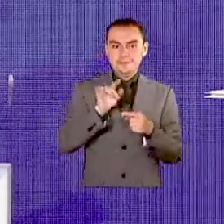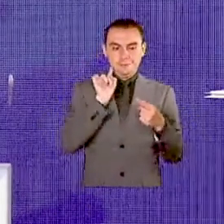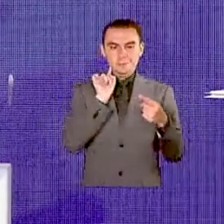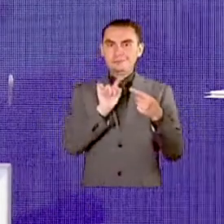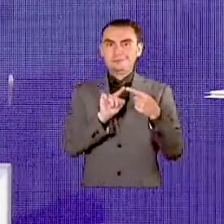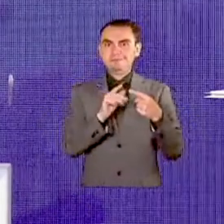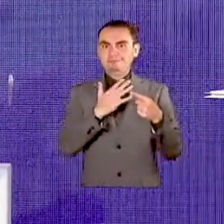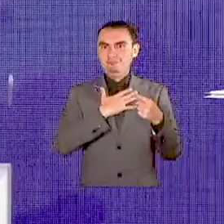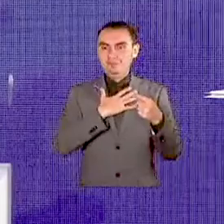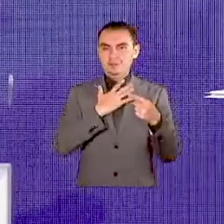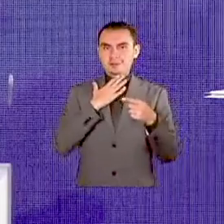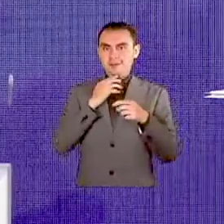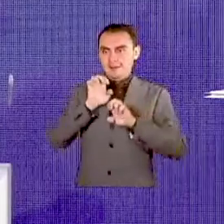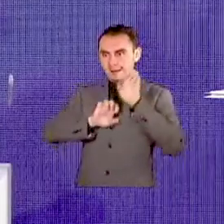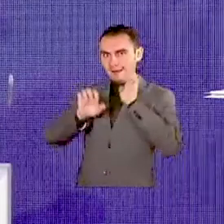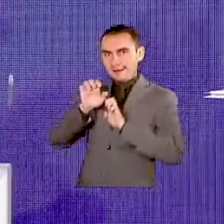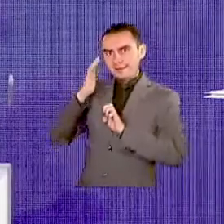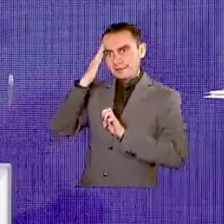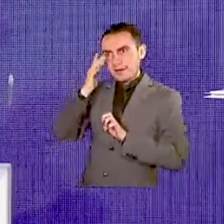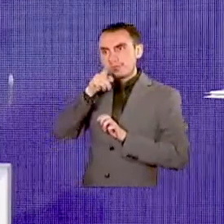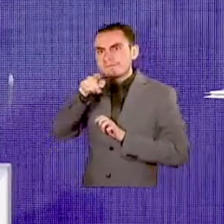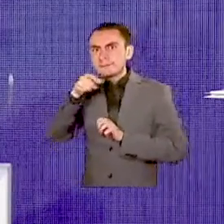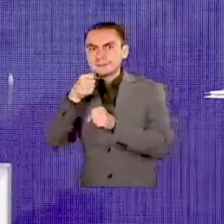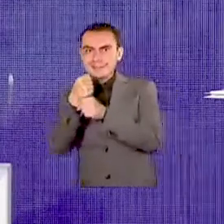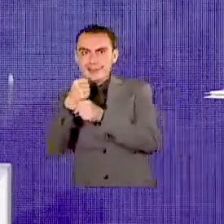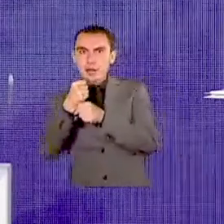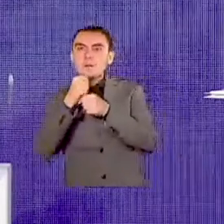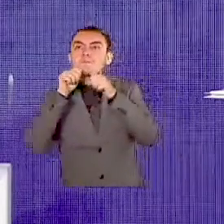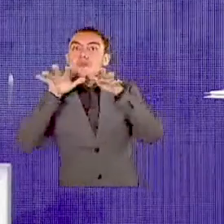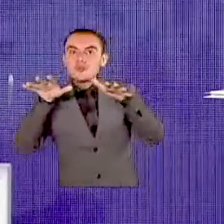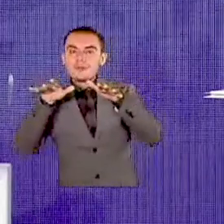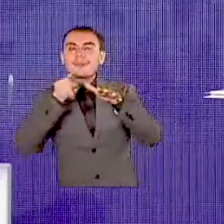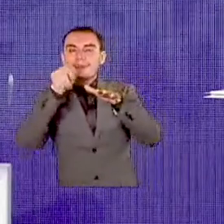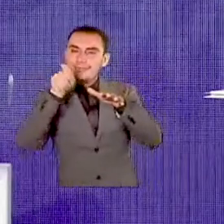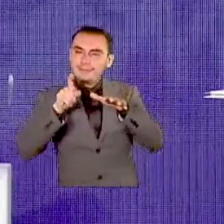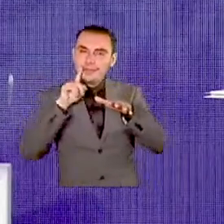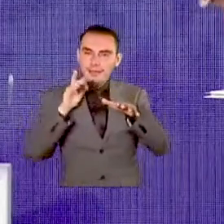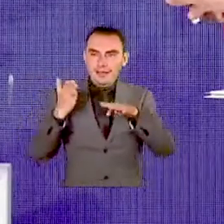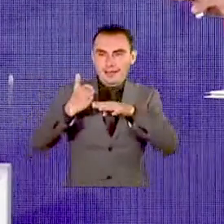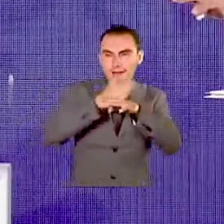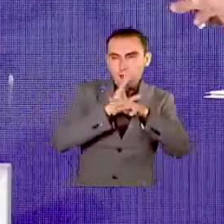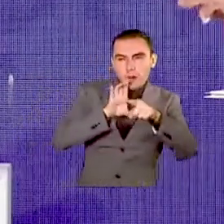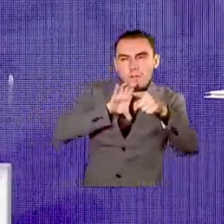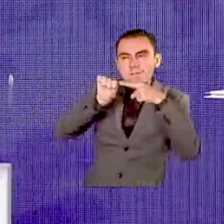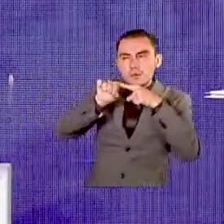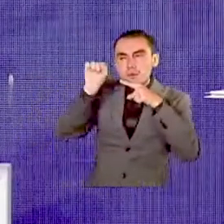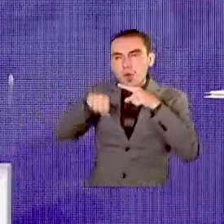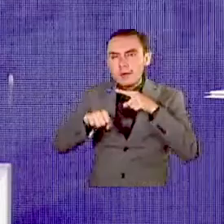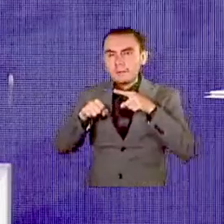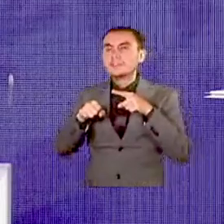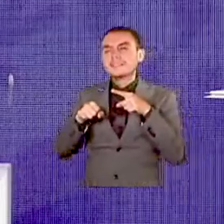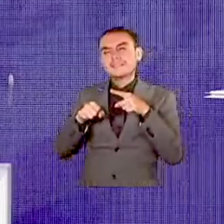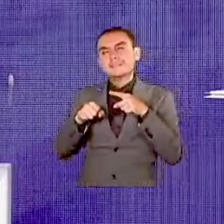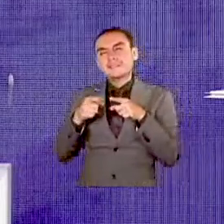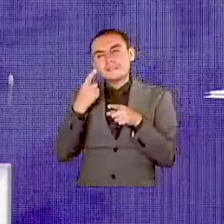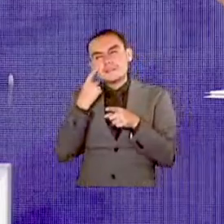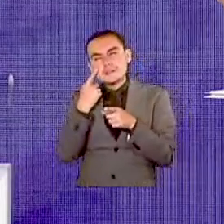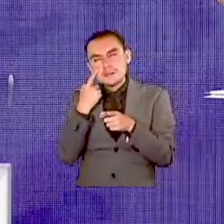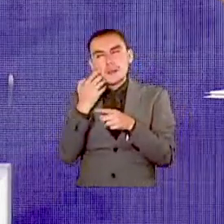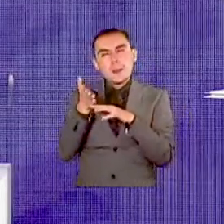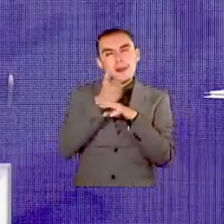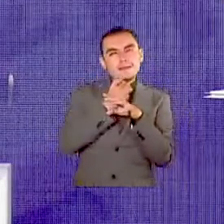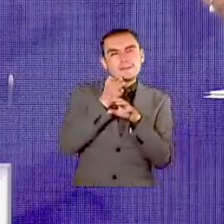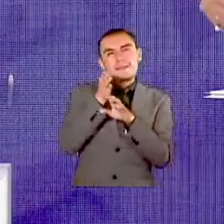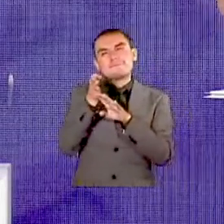que tenemos que trabajar frente a los servidores públicos, porque es la manera de detectar oportunamente los riesgos y poder de esa forma